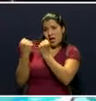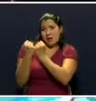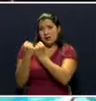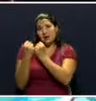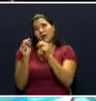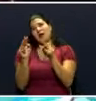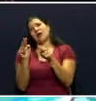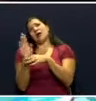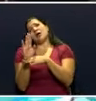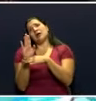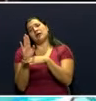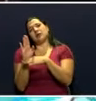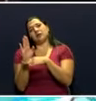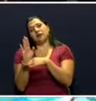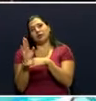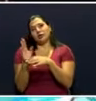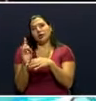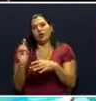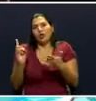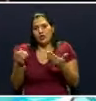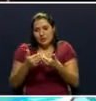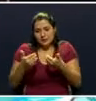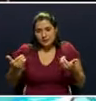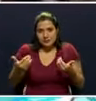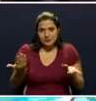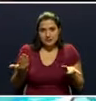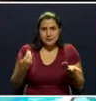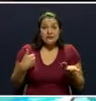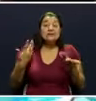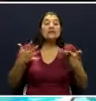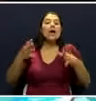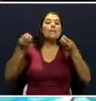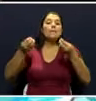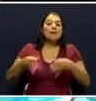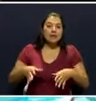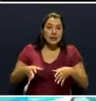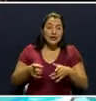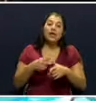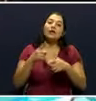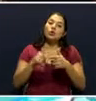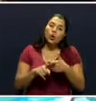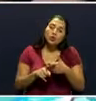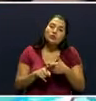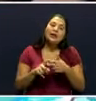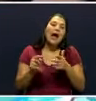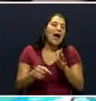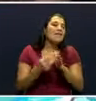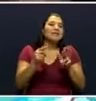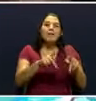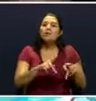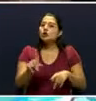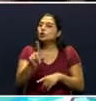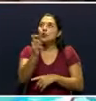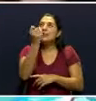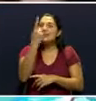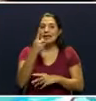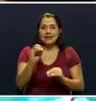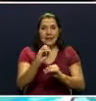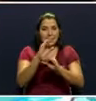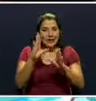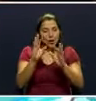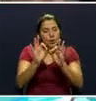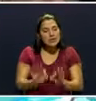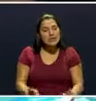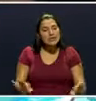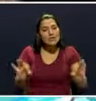las medidas de distanciamiento ya las perdí. Pero entonces la gente a veces no tiene claro que el distanciamiento